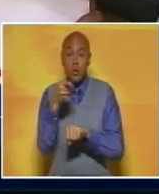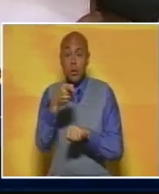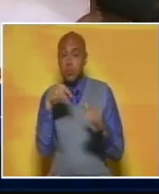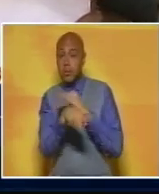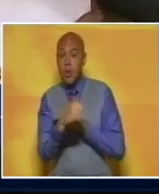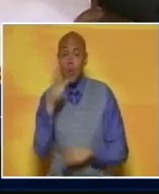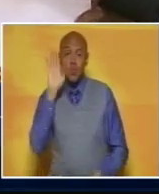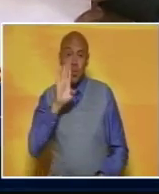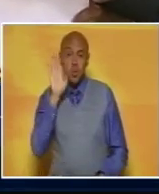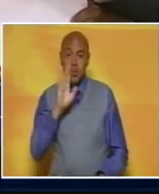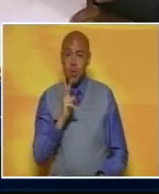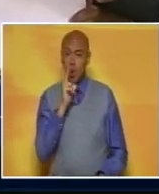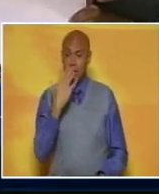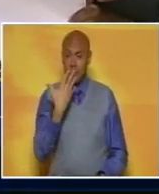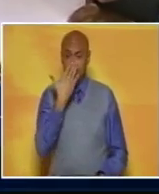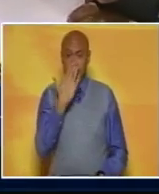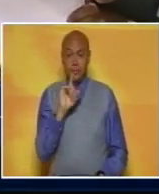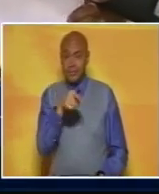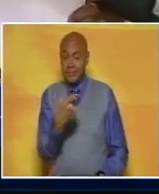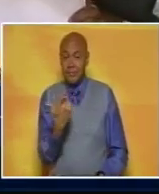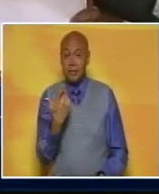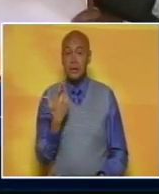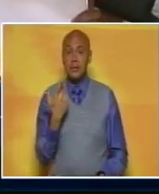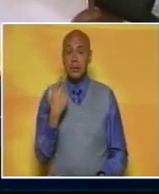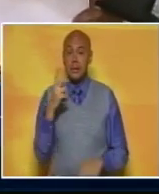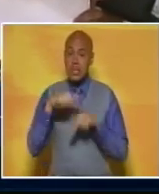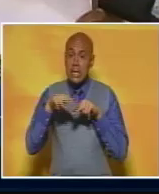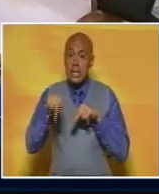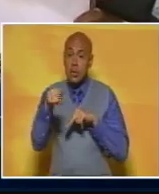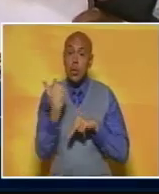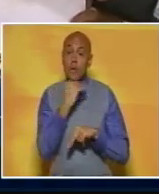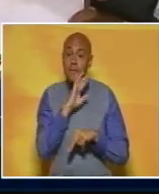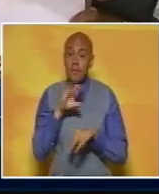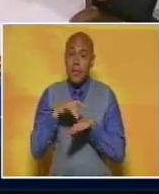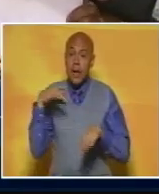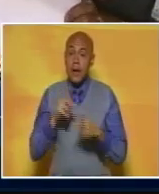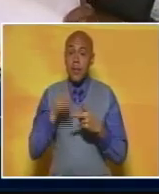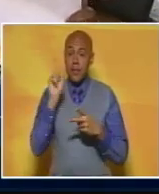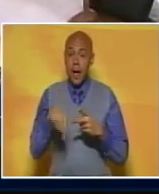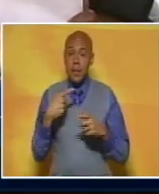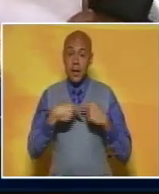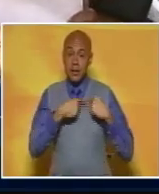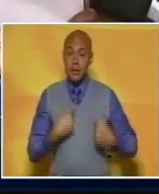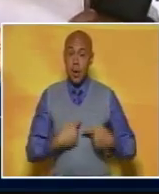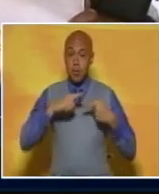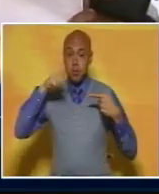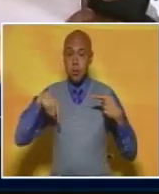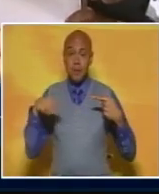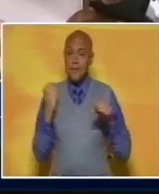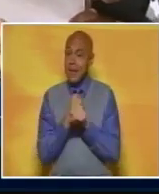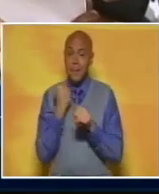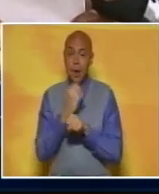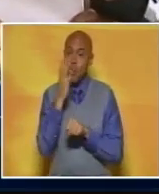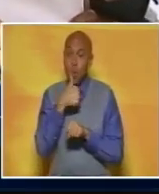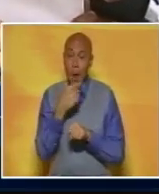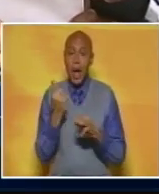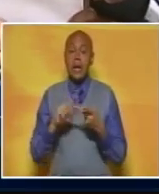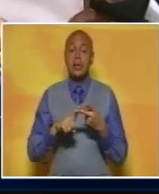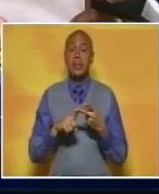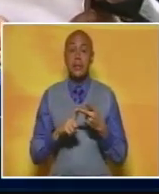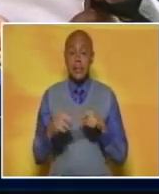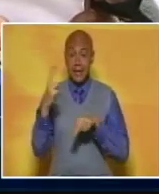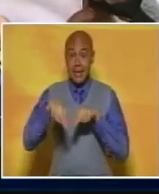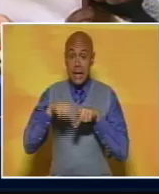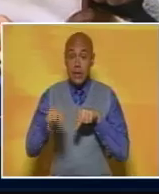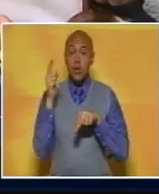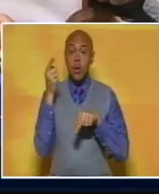excesivamente sucio para los niños que están ahí. El servicio de cardiología no está funcionando. Los niños, mayormente los que